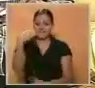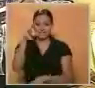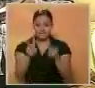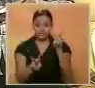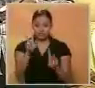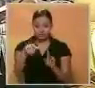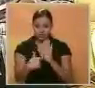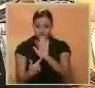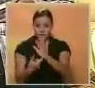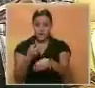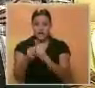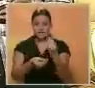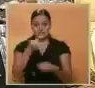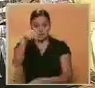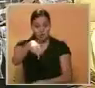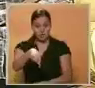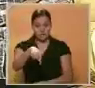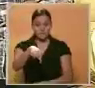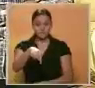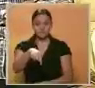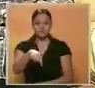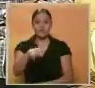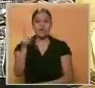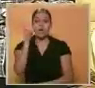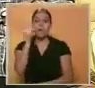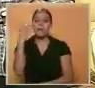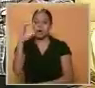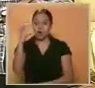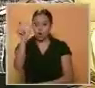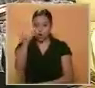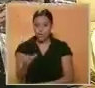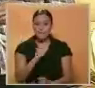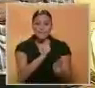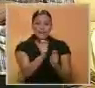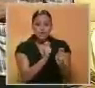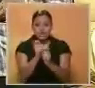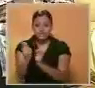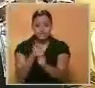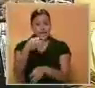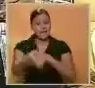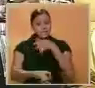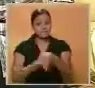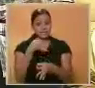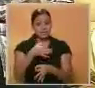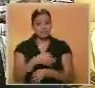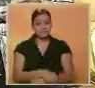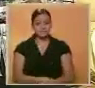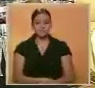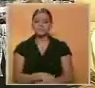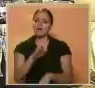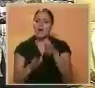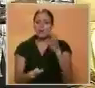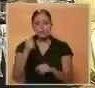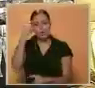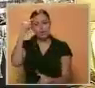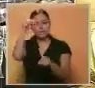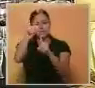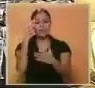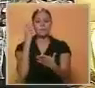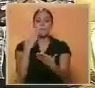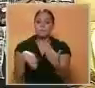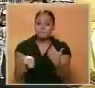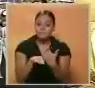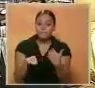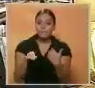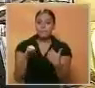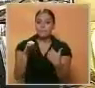realizado el día de hoy, Pilino Apuleyo, que él es colombiano, periodista, destacaba sobre algunos puntos que han sido común en las